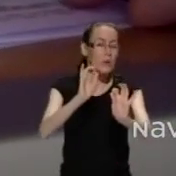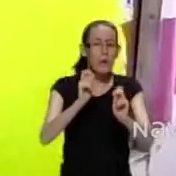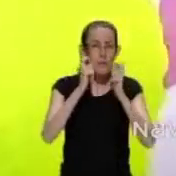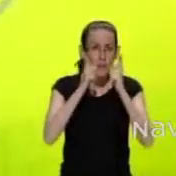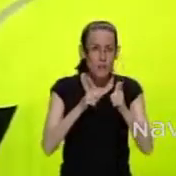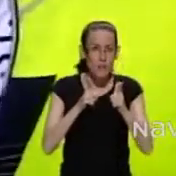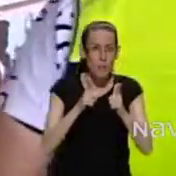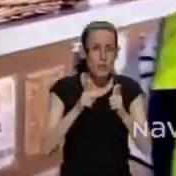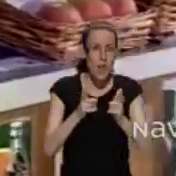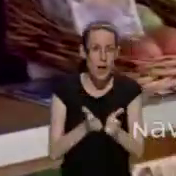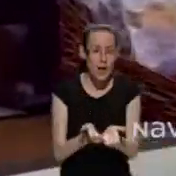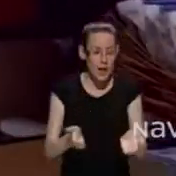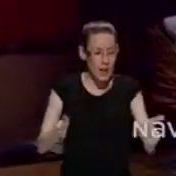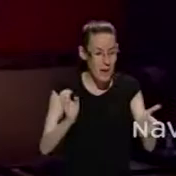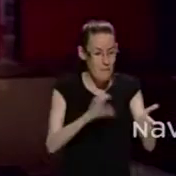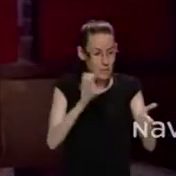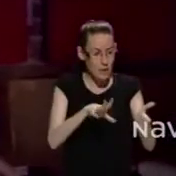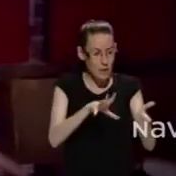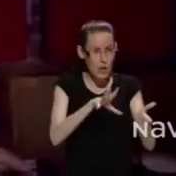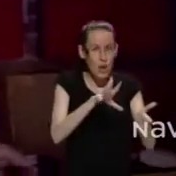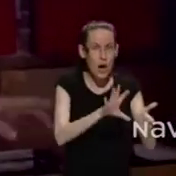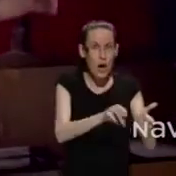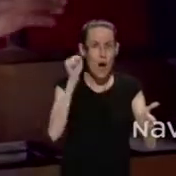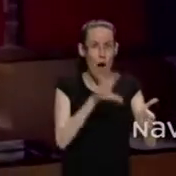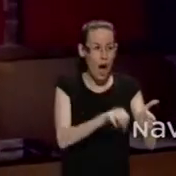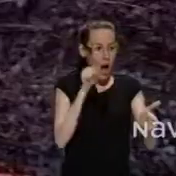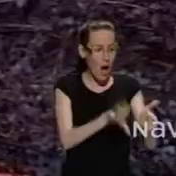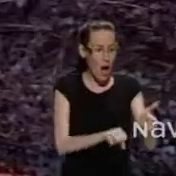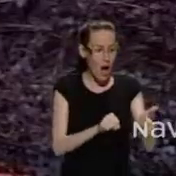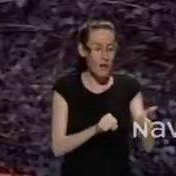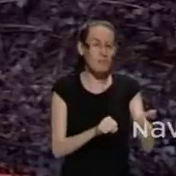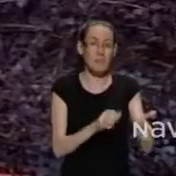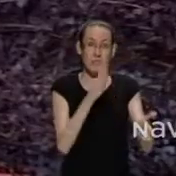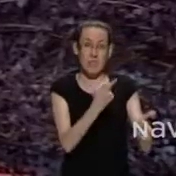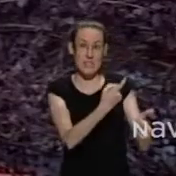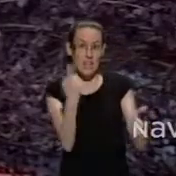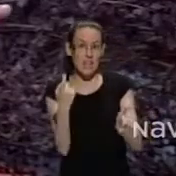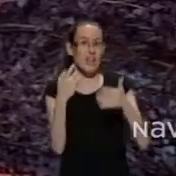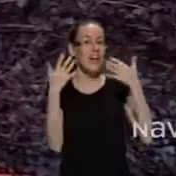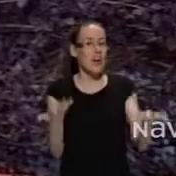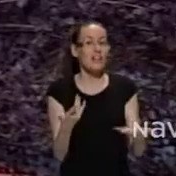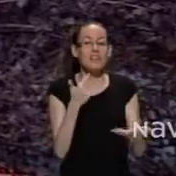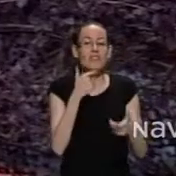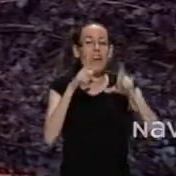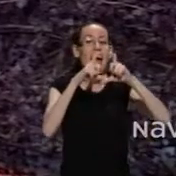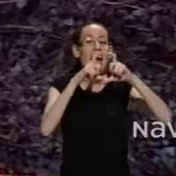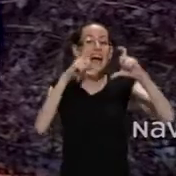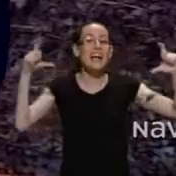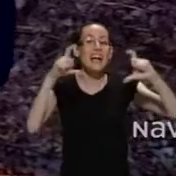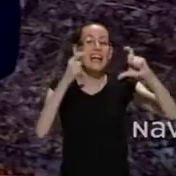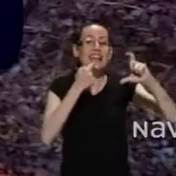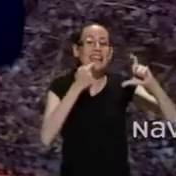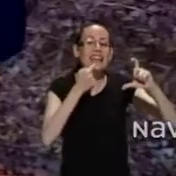cuenta de los propios peregrinos también se llevaban cosas que necesitaban. Entonces, bueno, pues le cambié la leyenda, pues deja lo que te sobra y coge lo que necesitas.